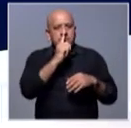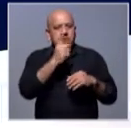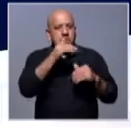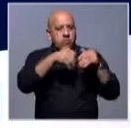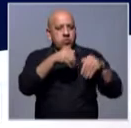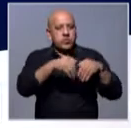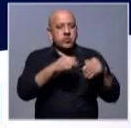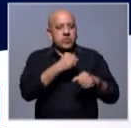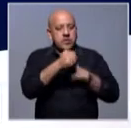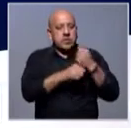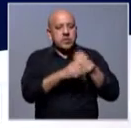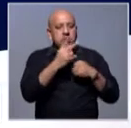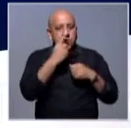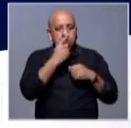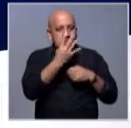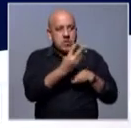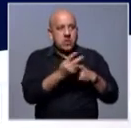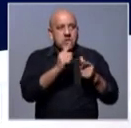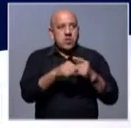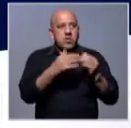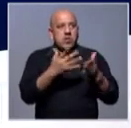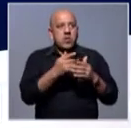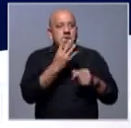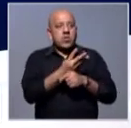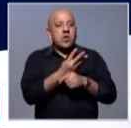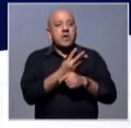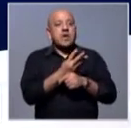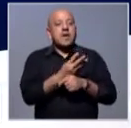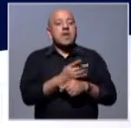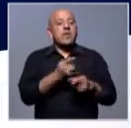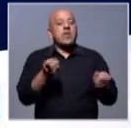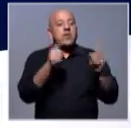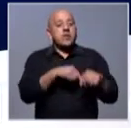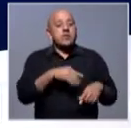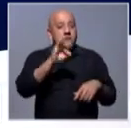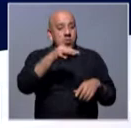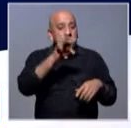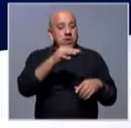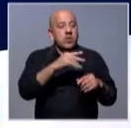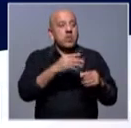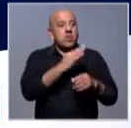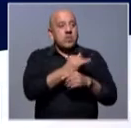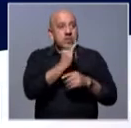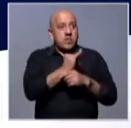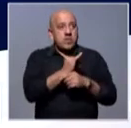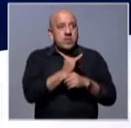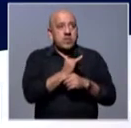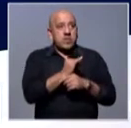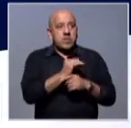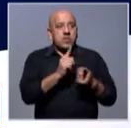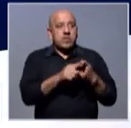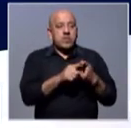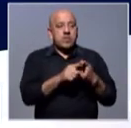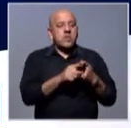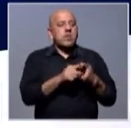y ahora le toca en la cuarta elección del partido independiente volverá a ser el único integrante de su bancada antes de meternos en temas más